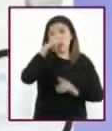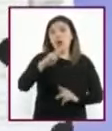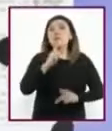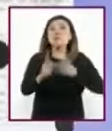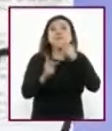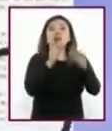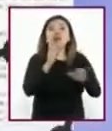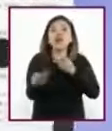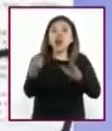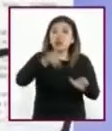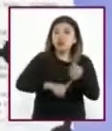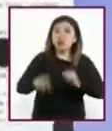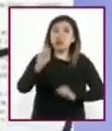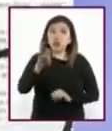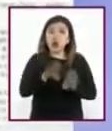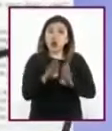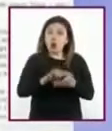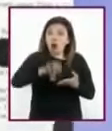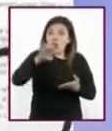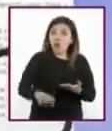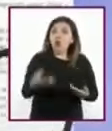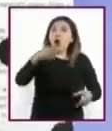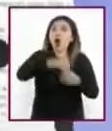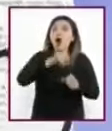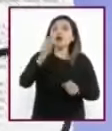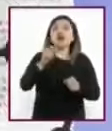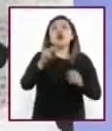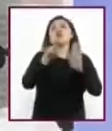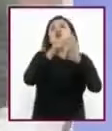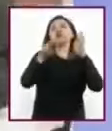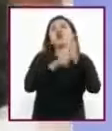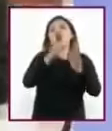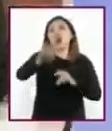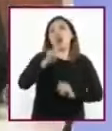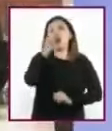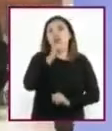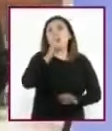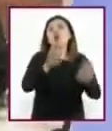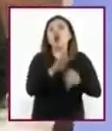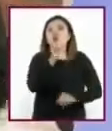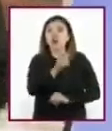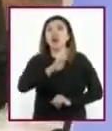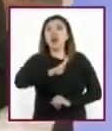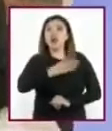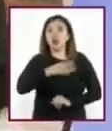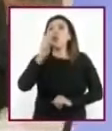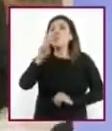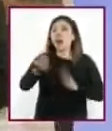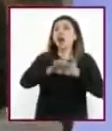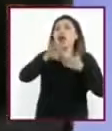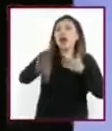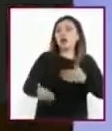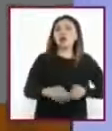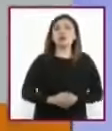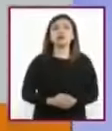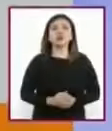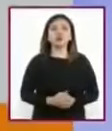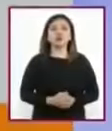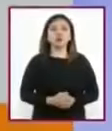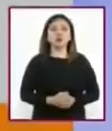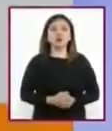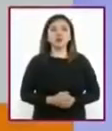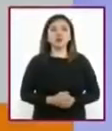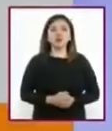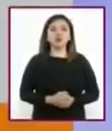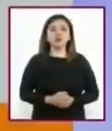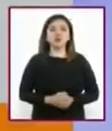se consideren ejemplares y constituyen una lengua normativa. Este es el caso del español. Veamos un ejemplo. En